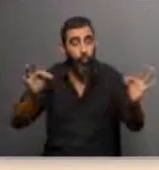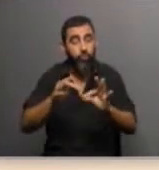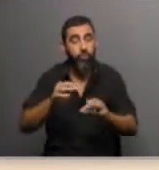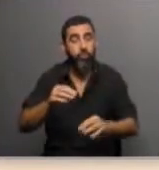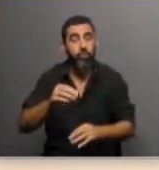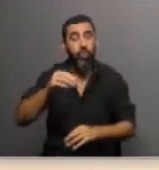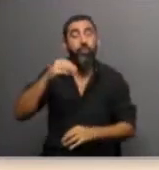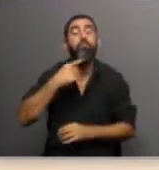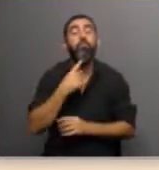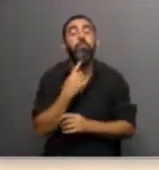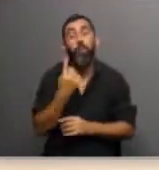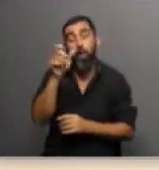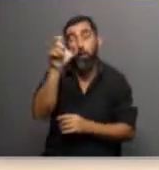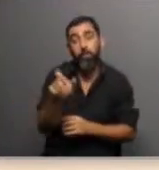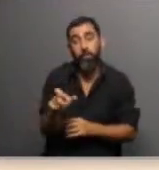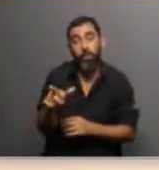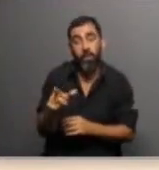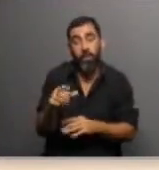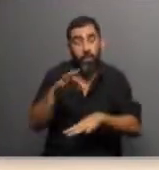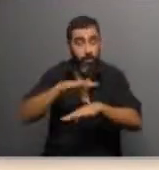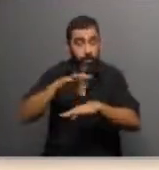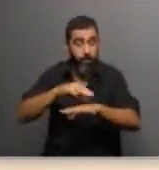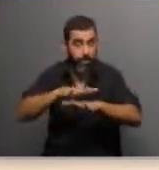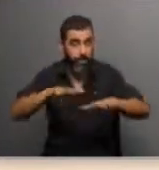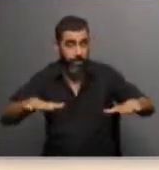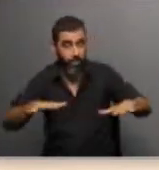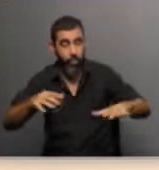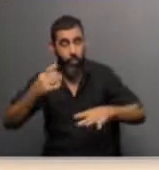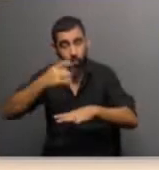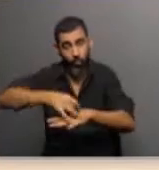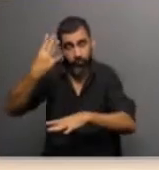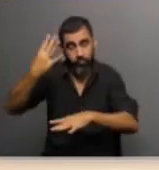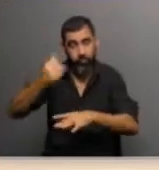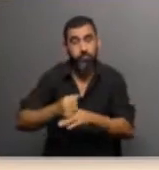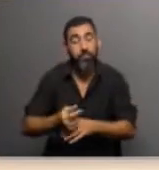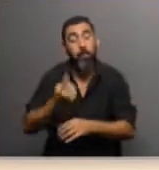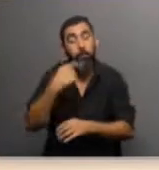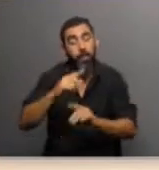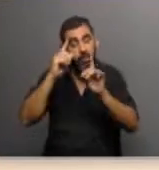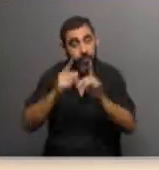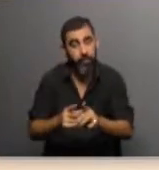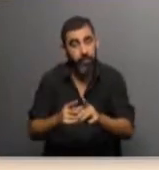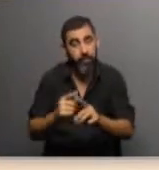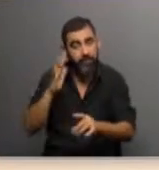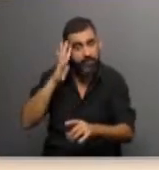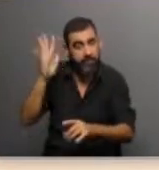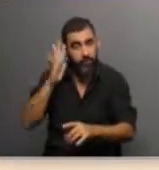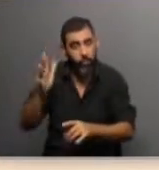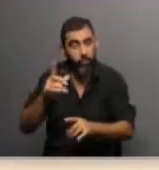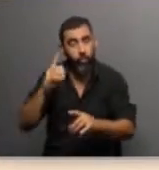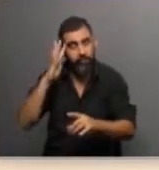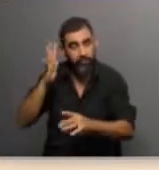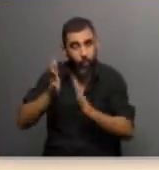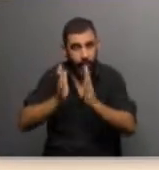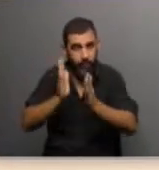Nicolás Bagatini, que es pediatra de profesión y de formación, pero también es psicoanalista y